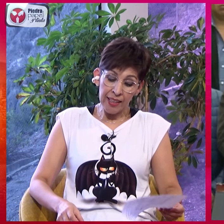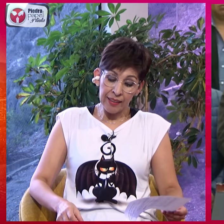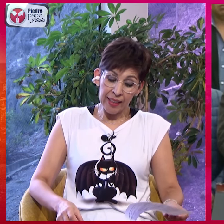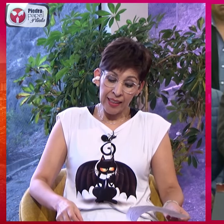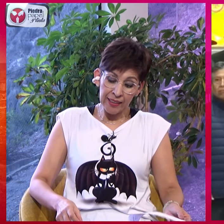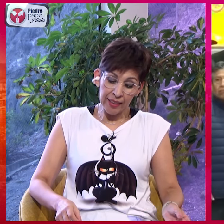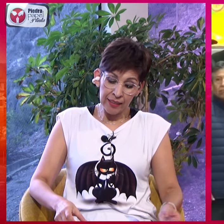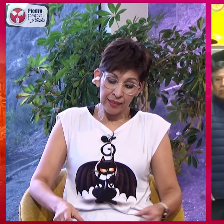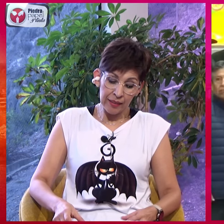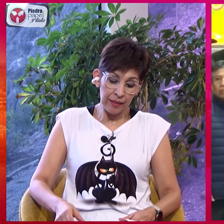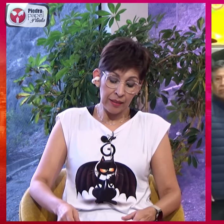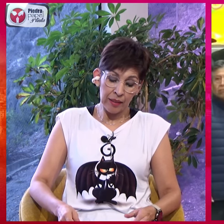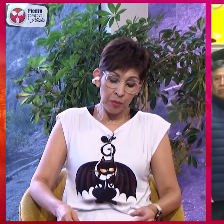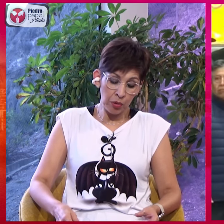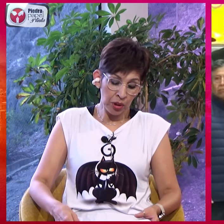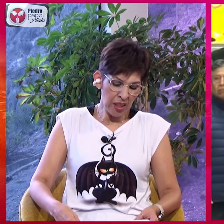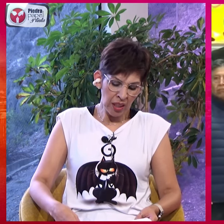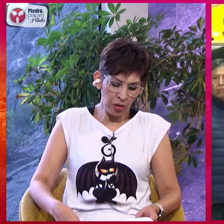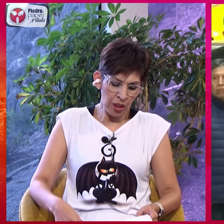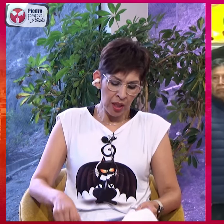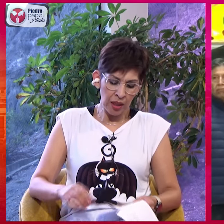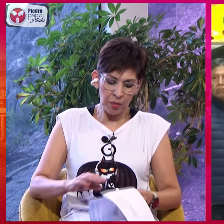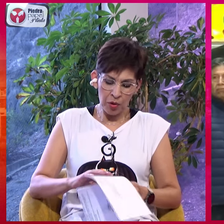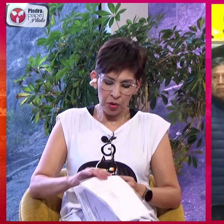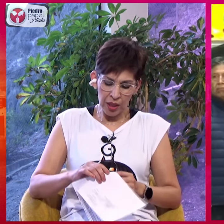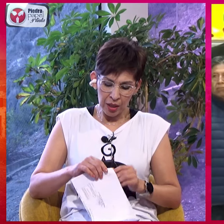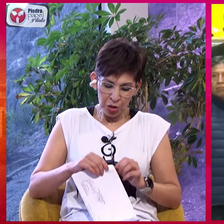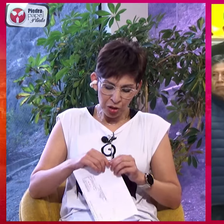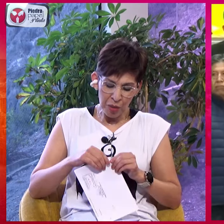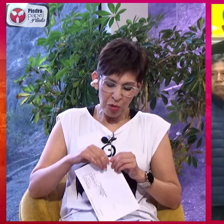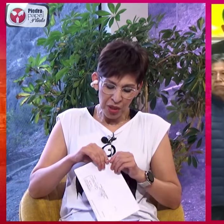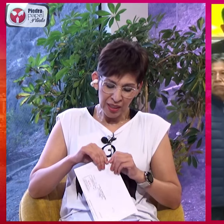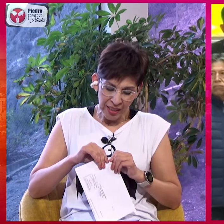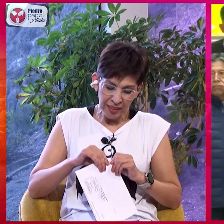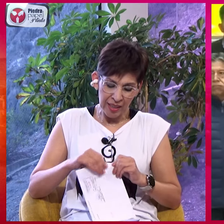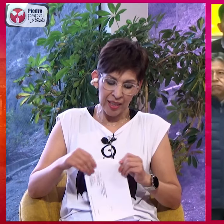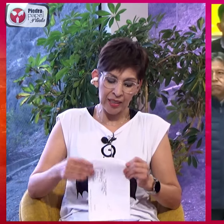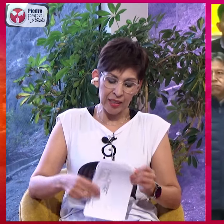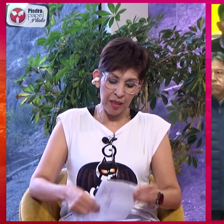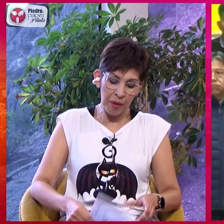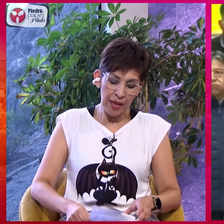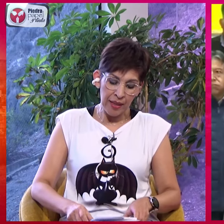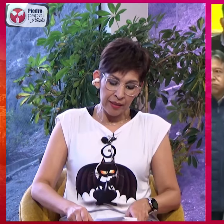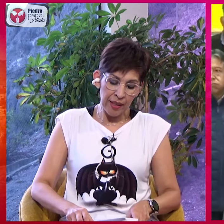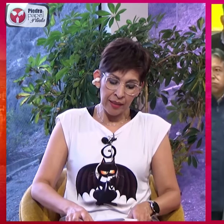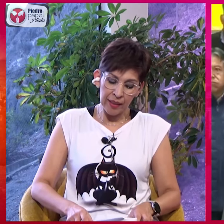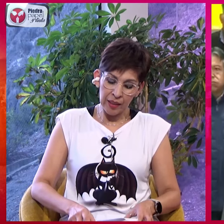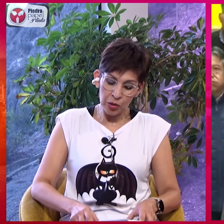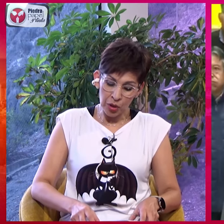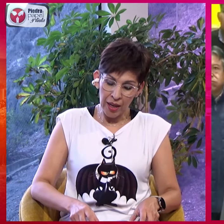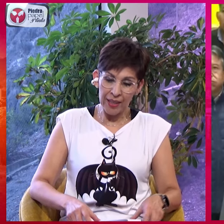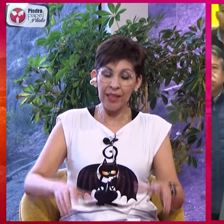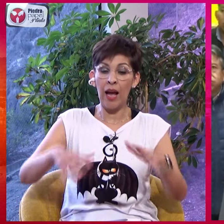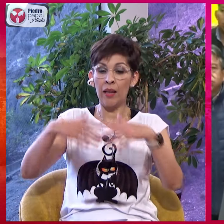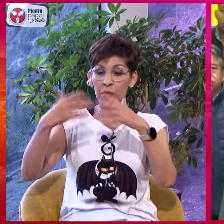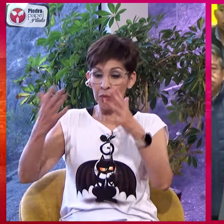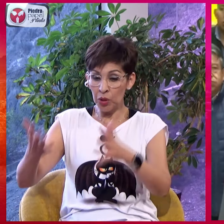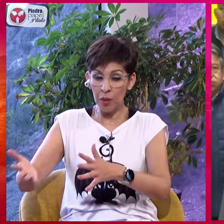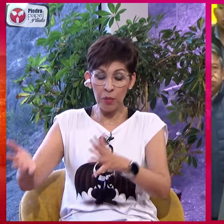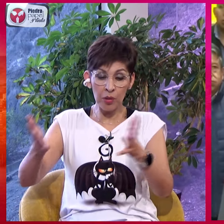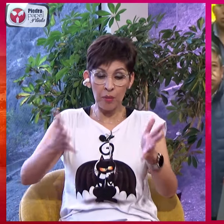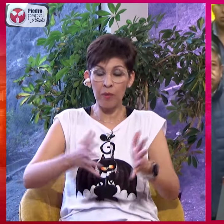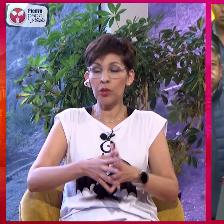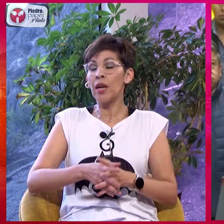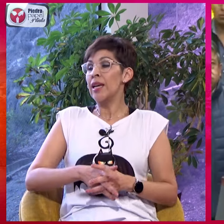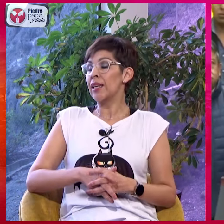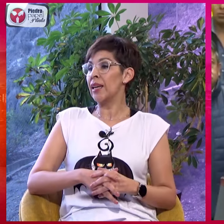que hay intereses que buscan que no se modernice el sistema de derechos reales. Al mismo